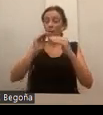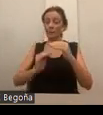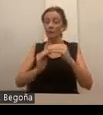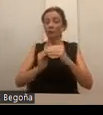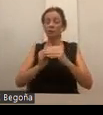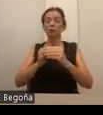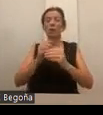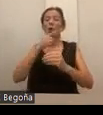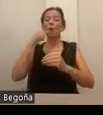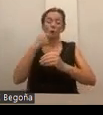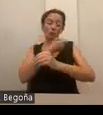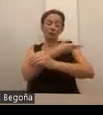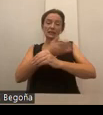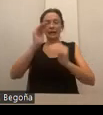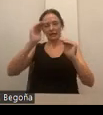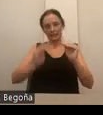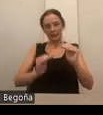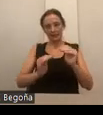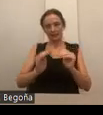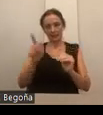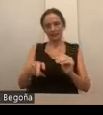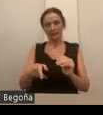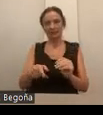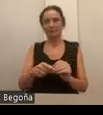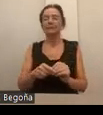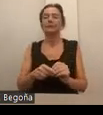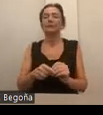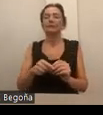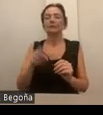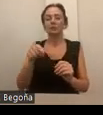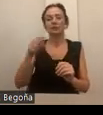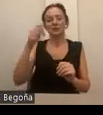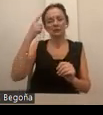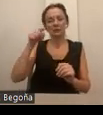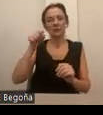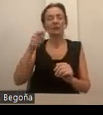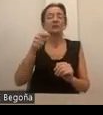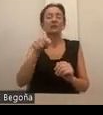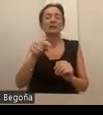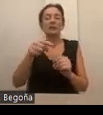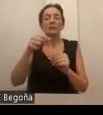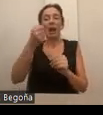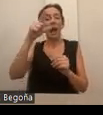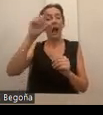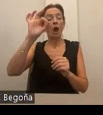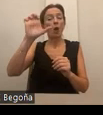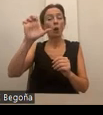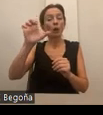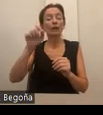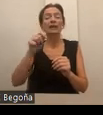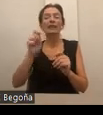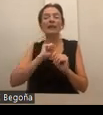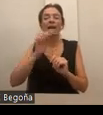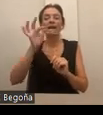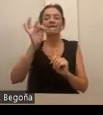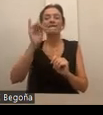Entonces, el aloe vera, como bien sabéis, en tanto en cuanto contiene glucomanano, es rico en fibra hidrosoluble y por lo